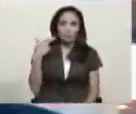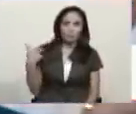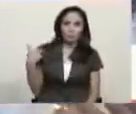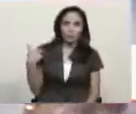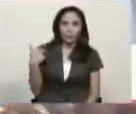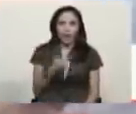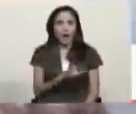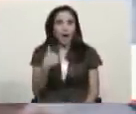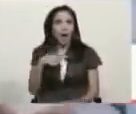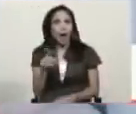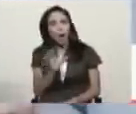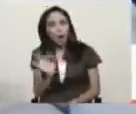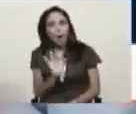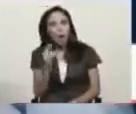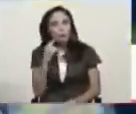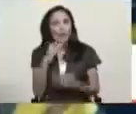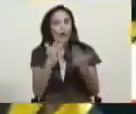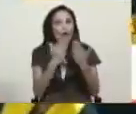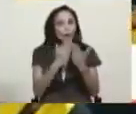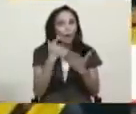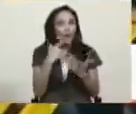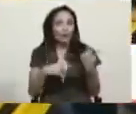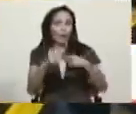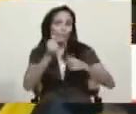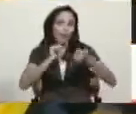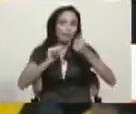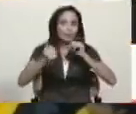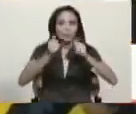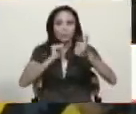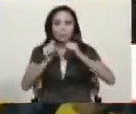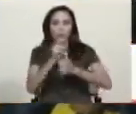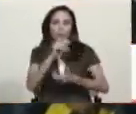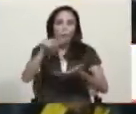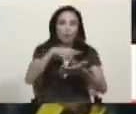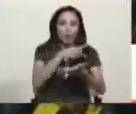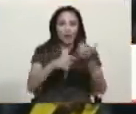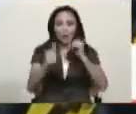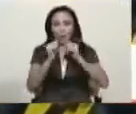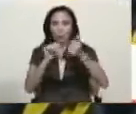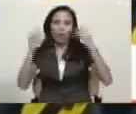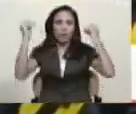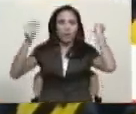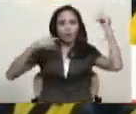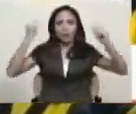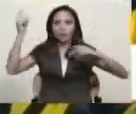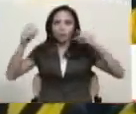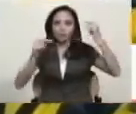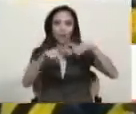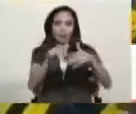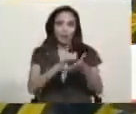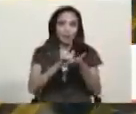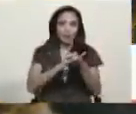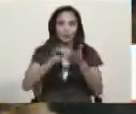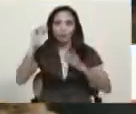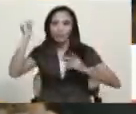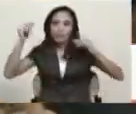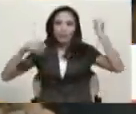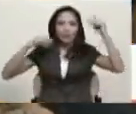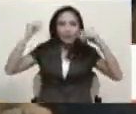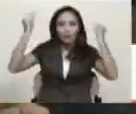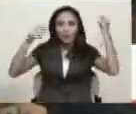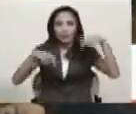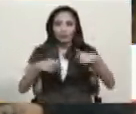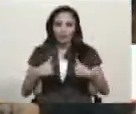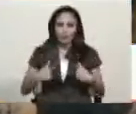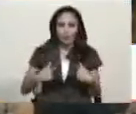los bares, mi escuela no son los salones de la oligarquía de Nueva York, de la oligarquía del mundo,